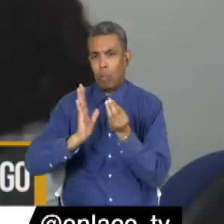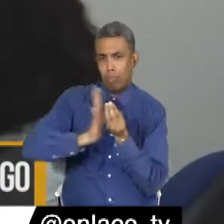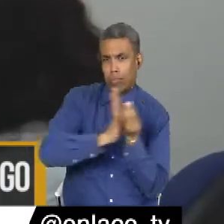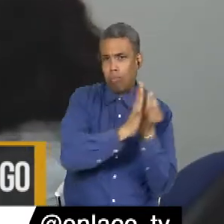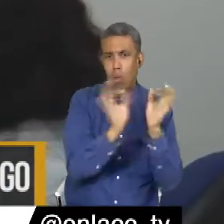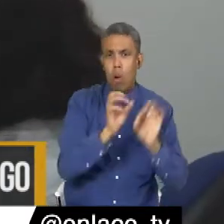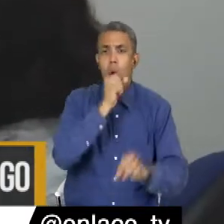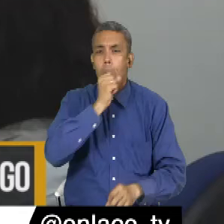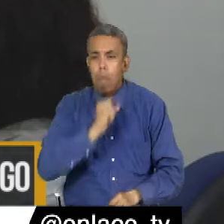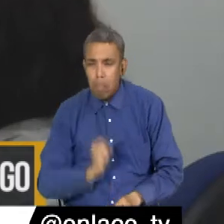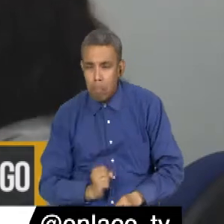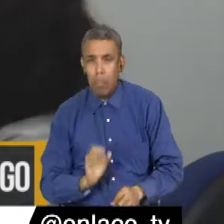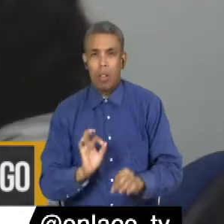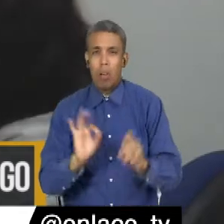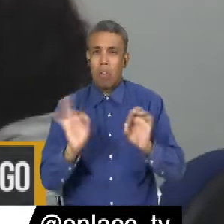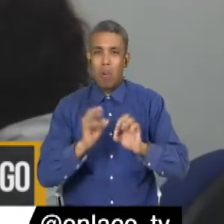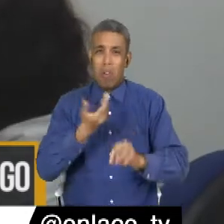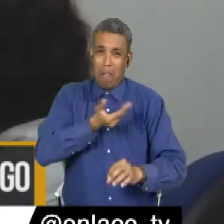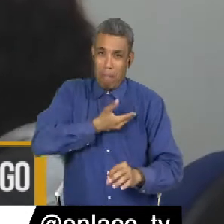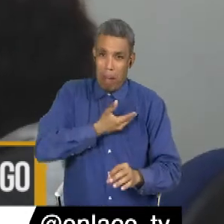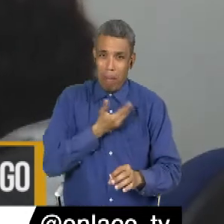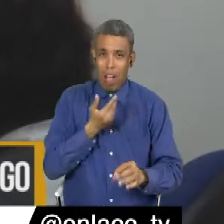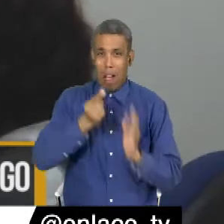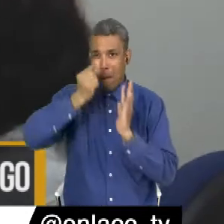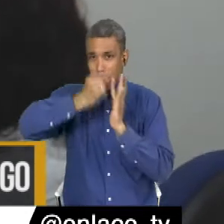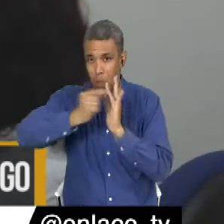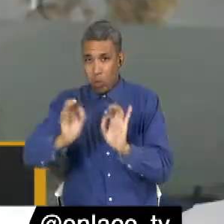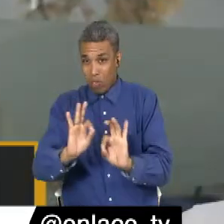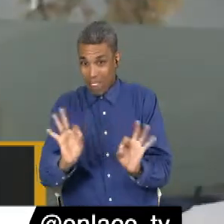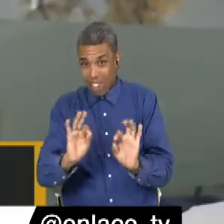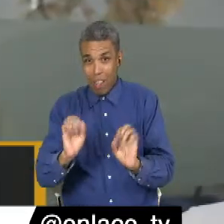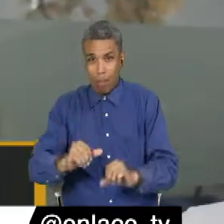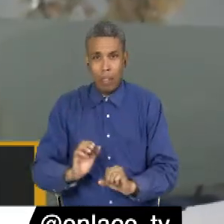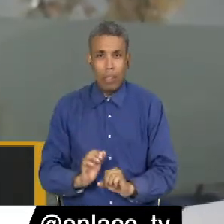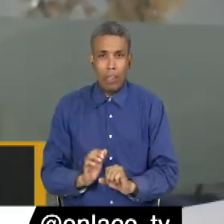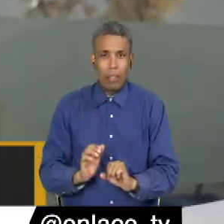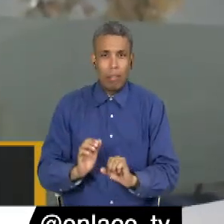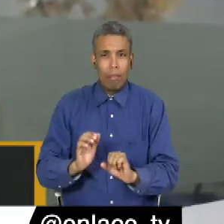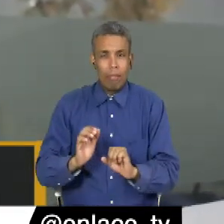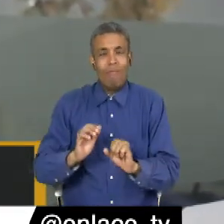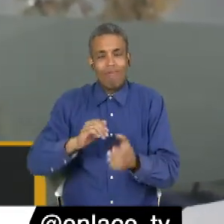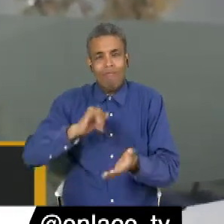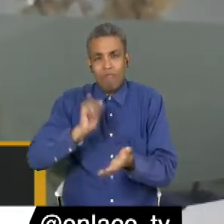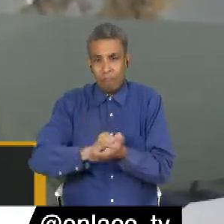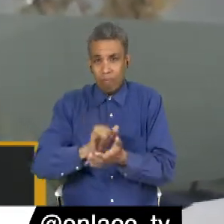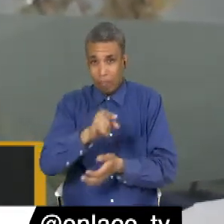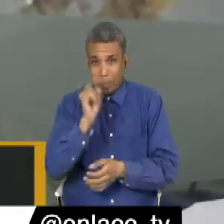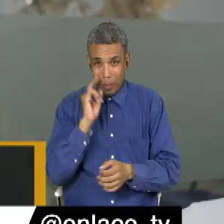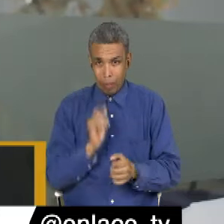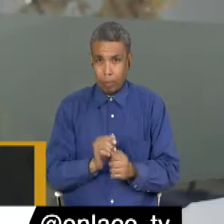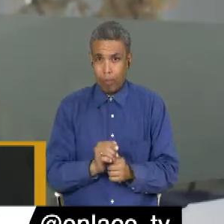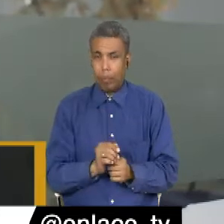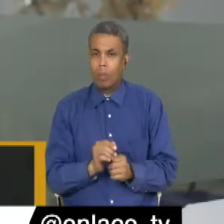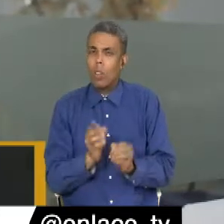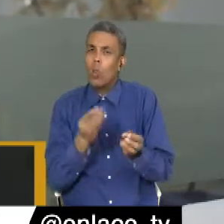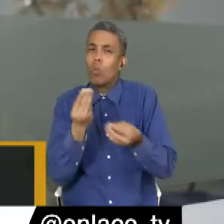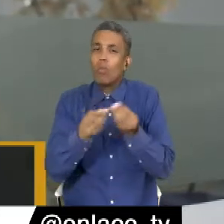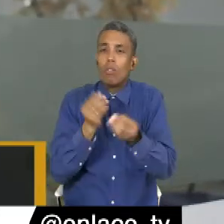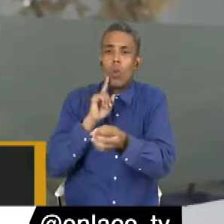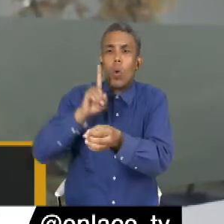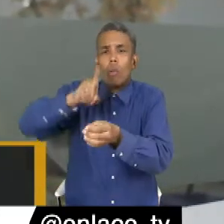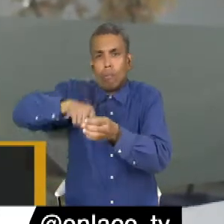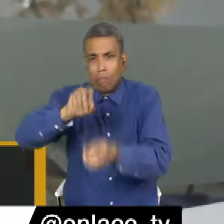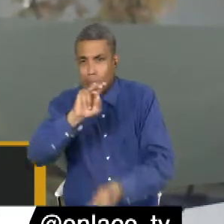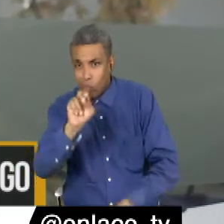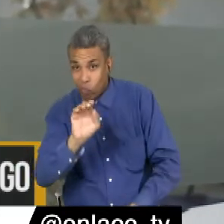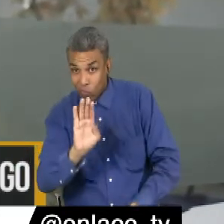exmadres comunitarias, quienes deberán llegar con los siguientes requisitos. Por supuesto, no estar afiliado